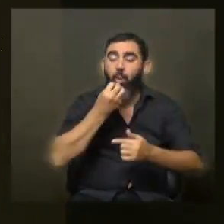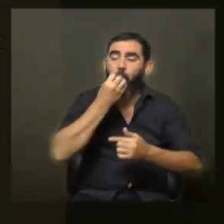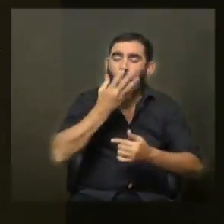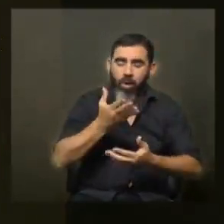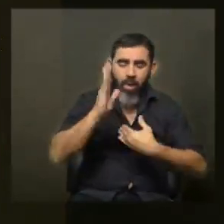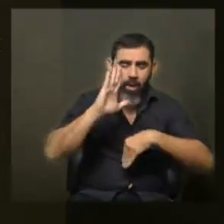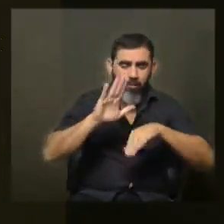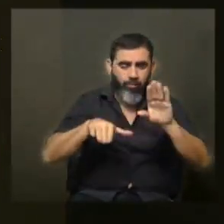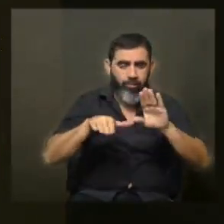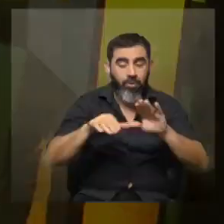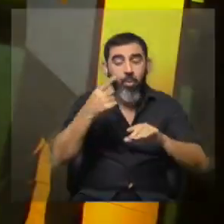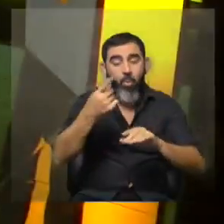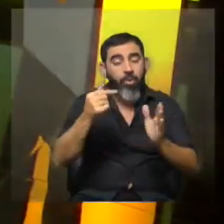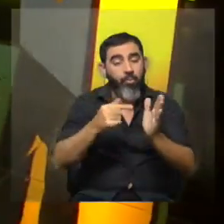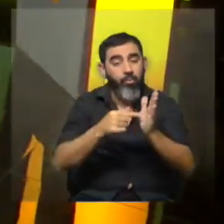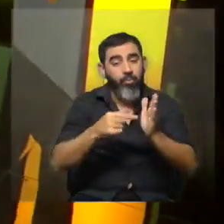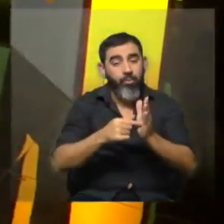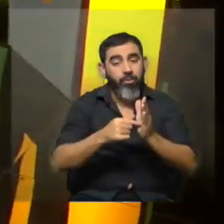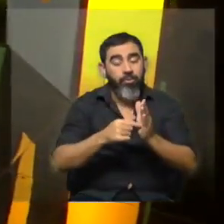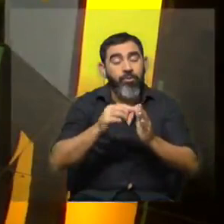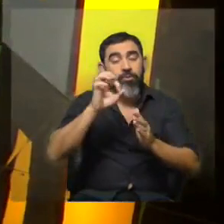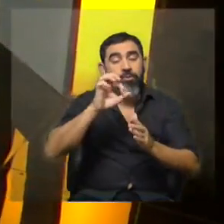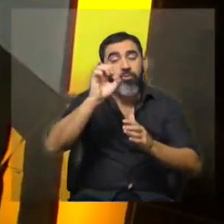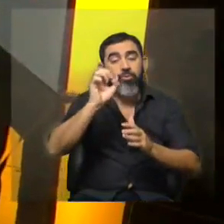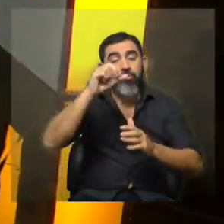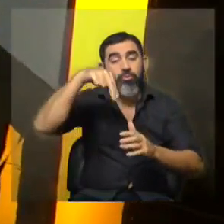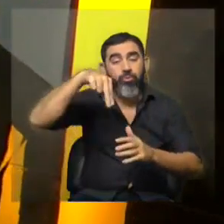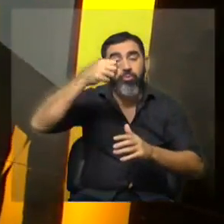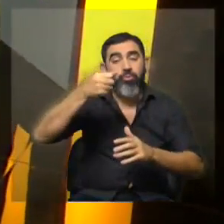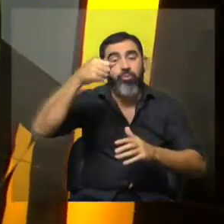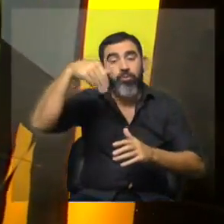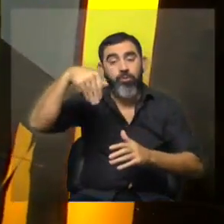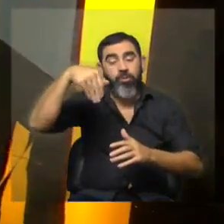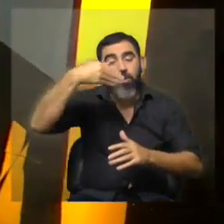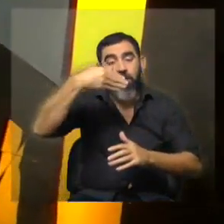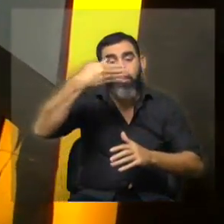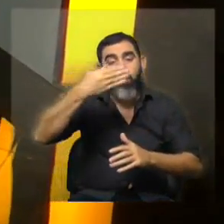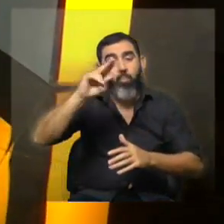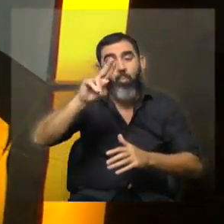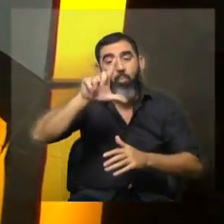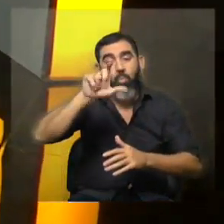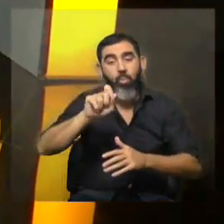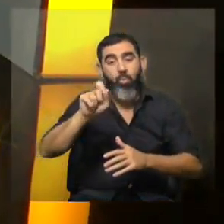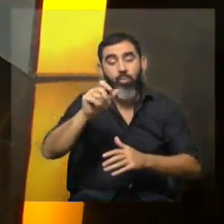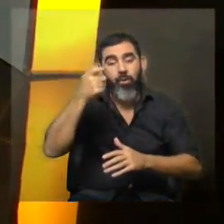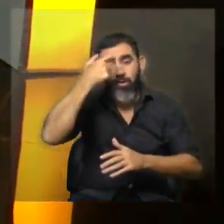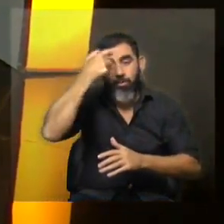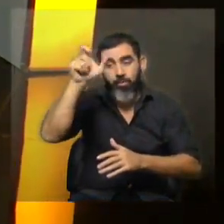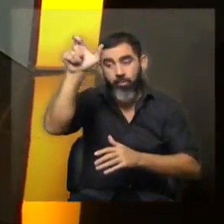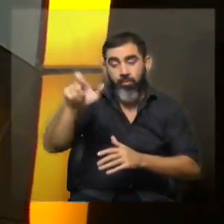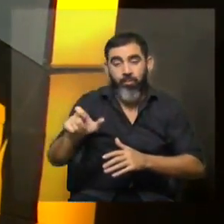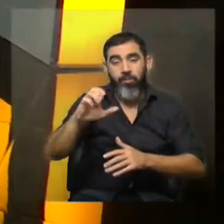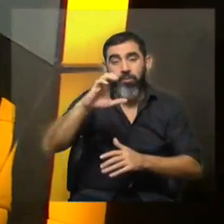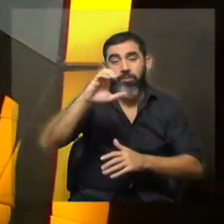Entonces vamos a hablar de una en particular que es el sonambulismo. Para eso vamos a traer una palabra experta y vamos a hablar con la doctora